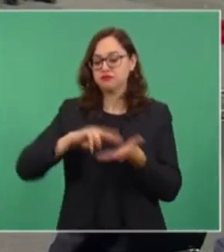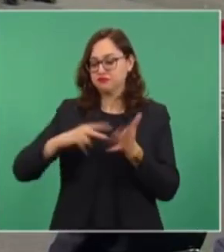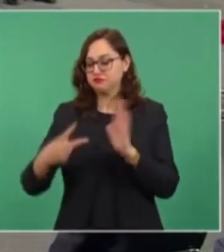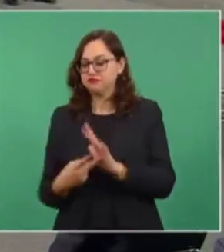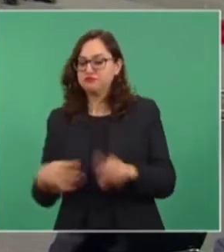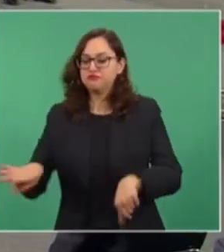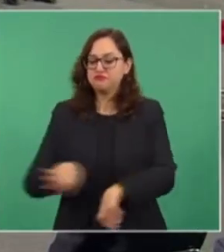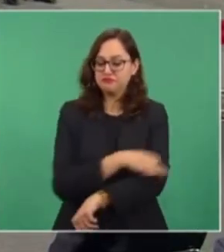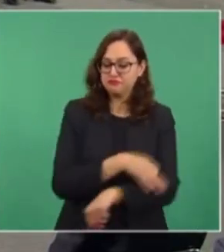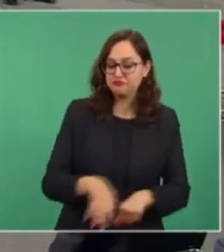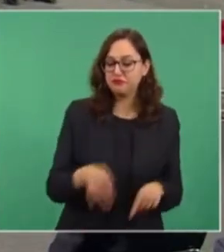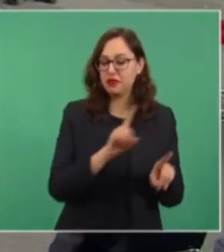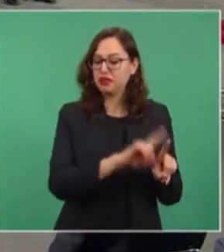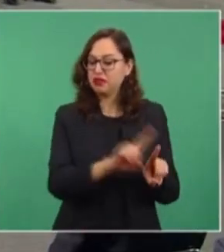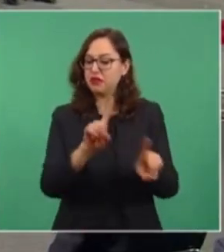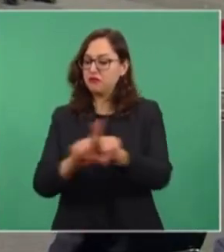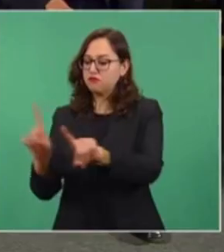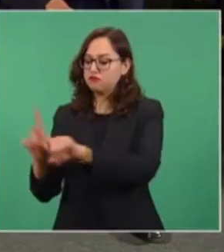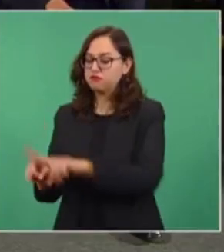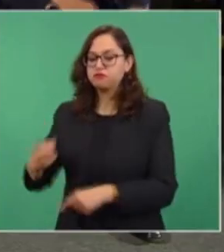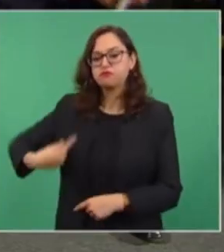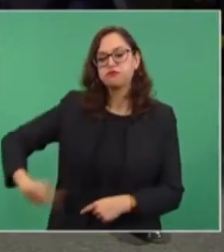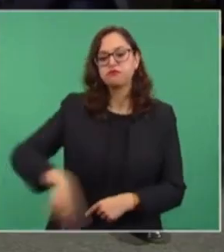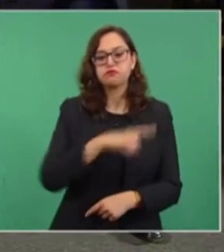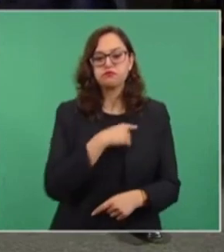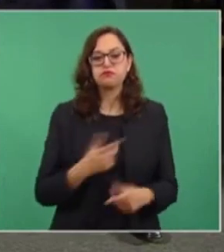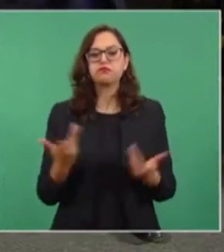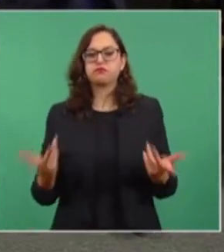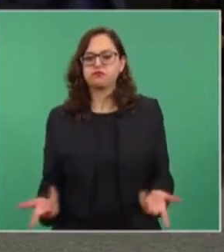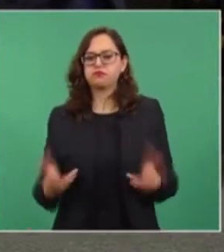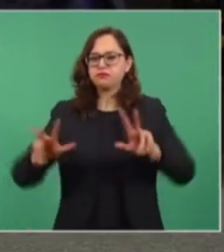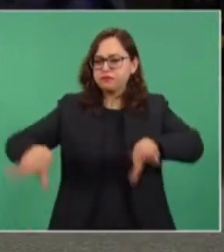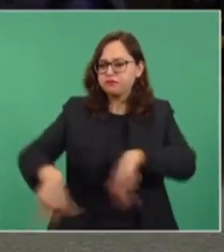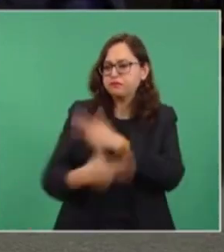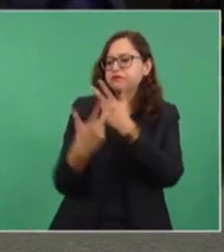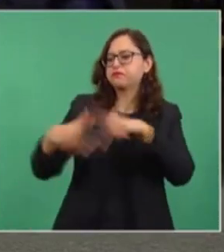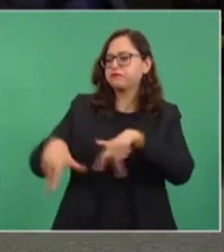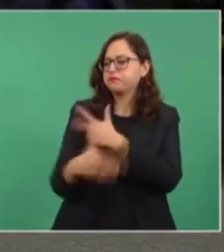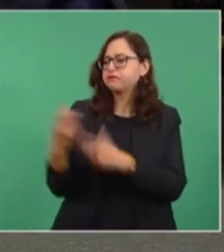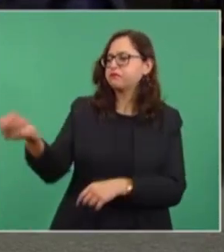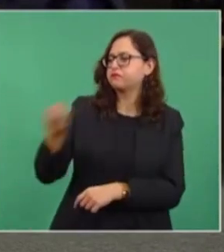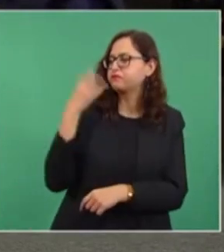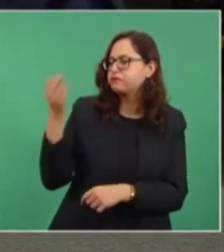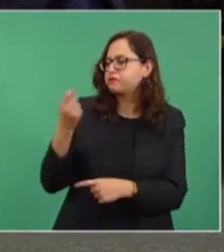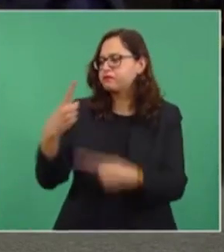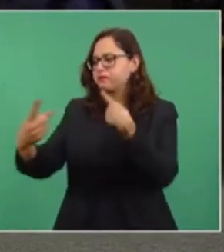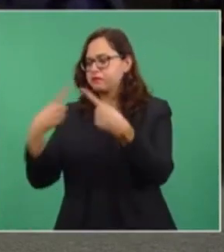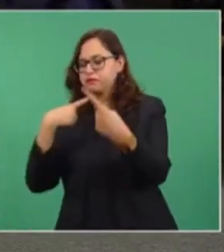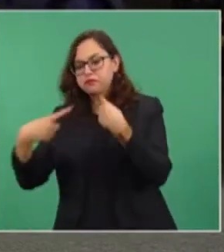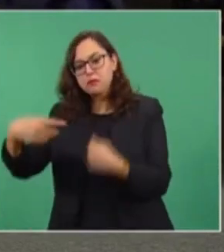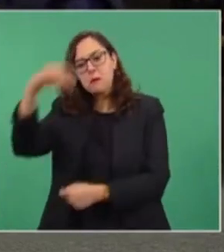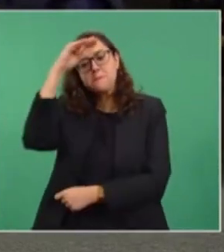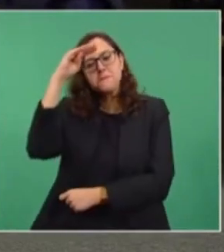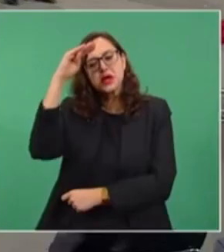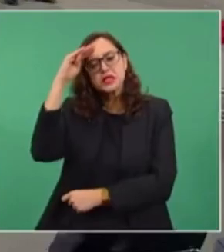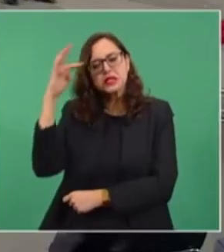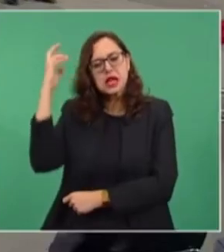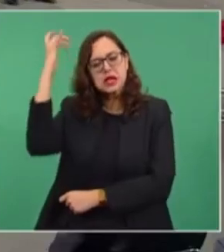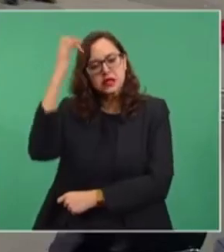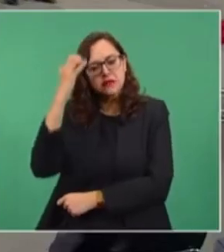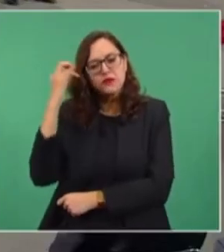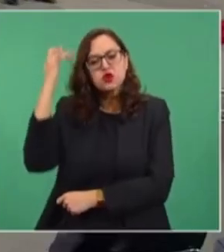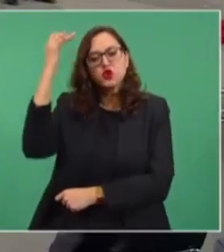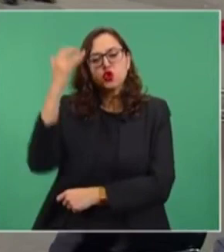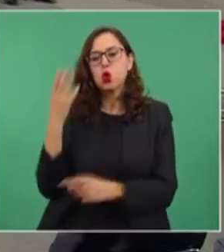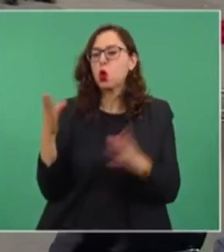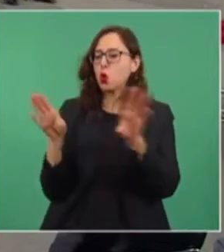de diversas especialidades iniciamos una serie de conferencias y análisis que nos permitieran la reflexión de cómo lograr un